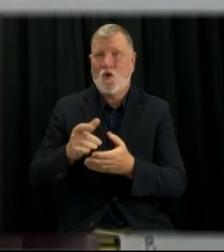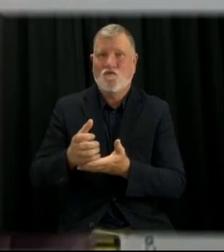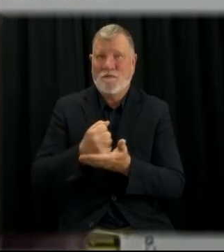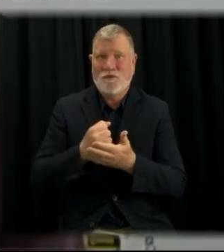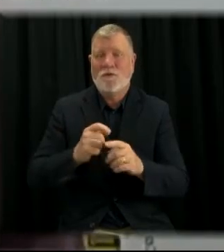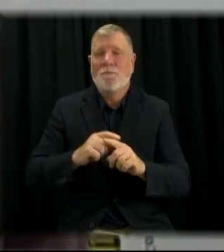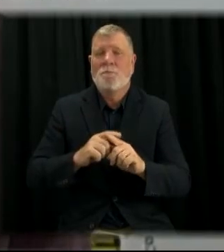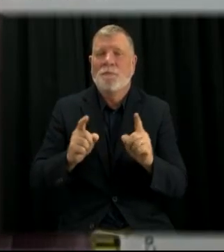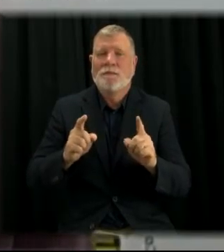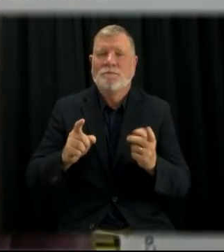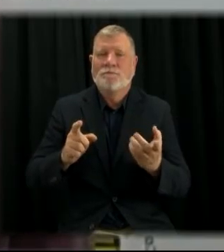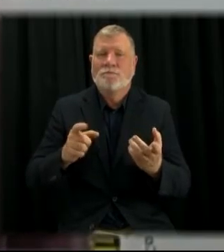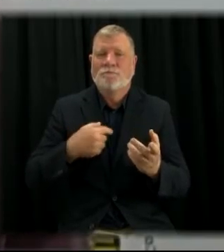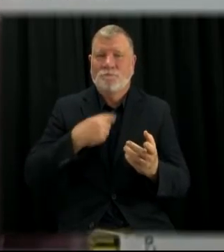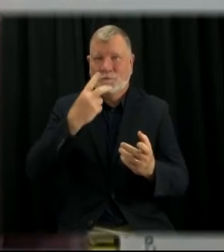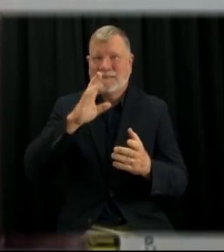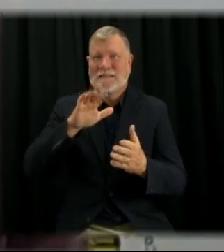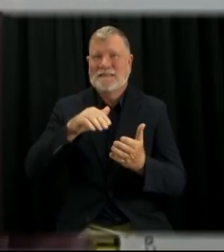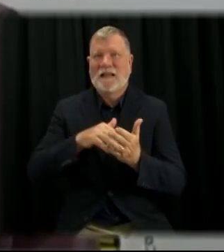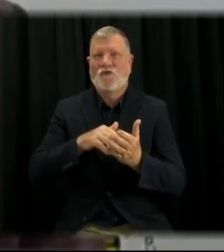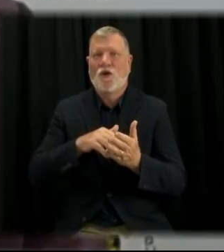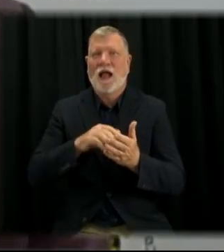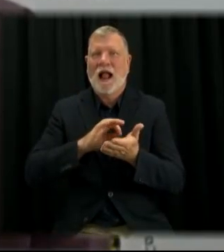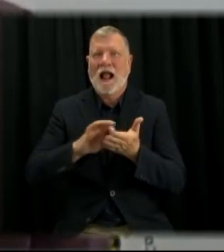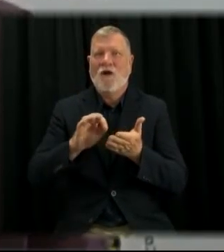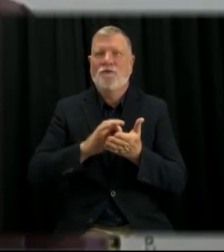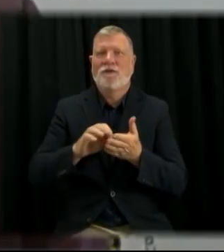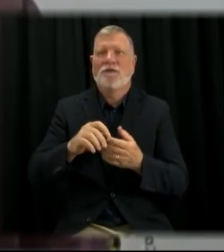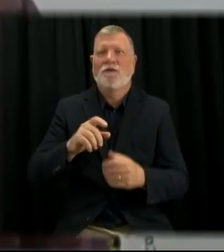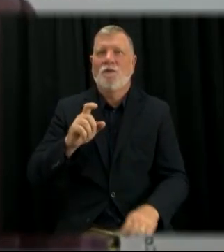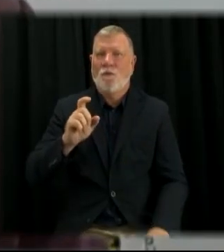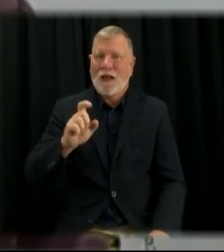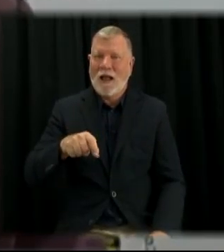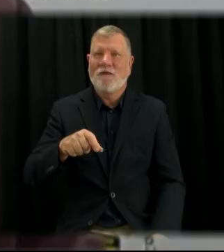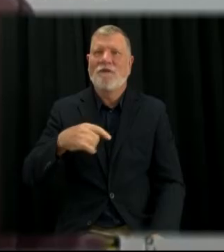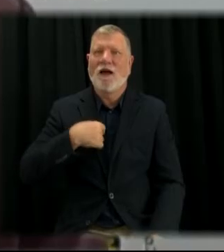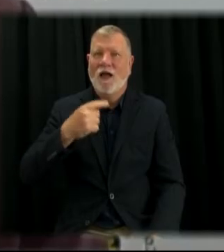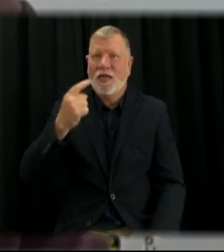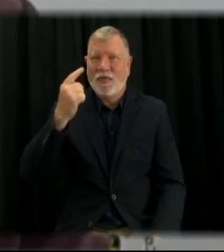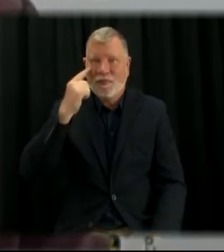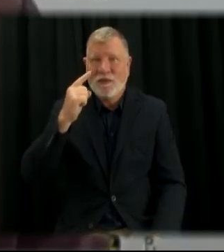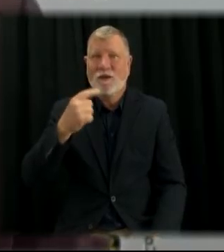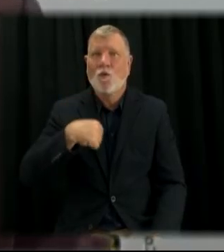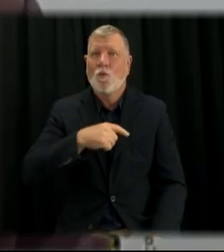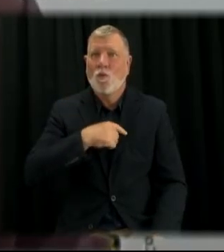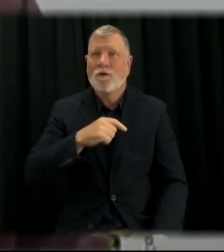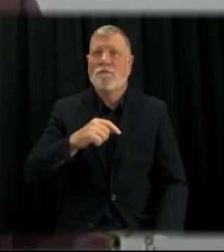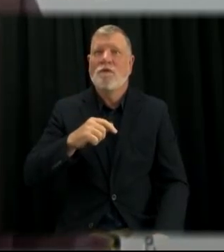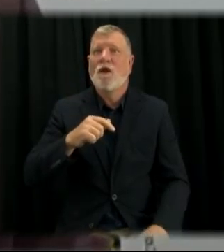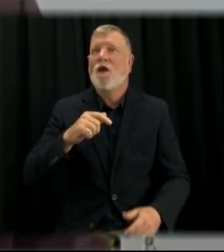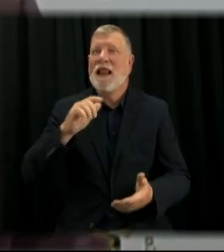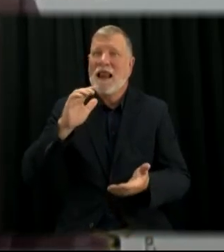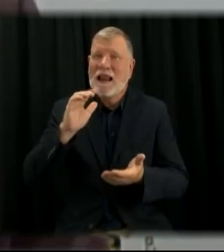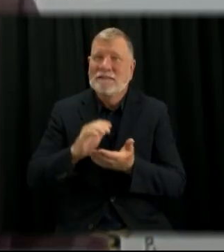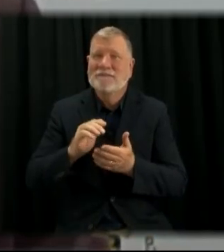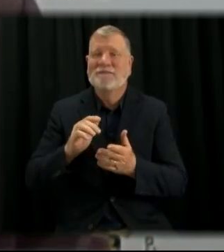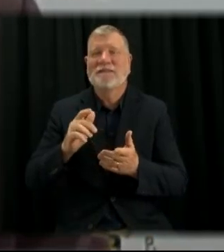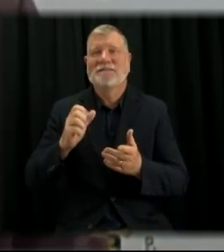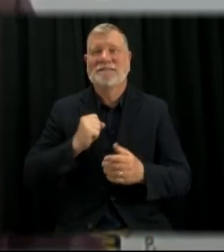asistente de rentas internas, pero la administración de la contabilidad central, estamos con muy